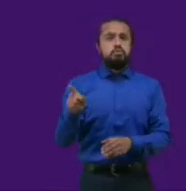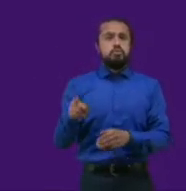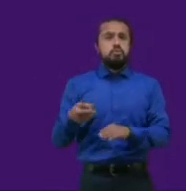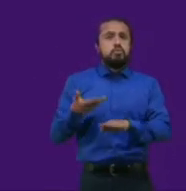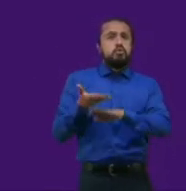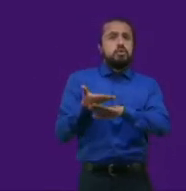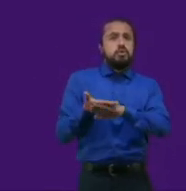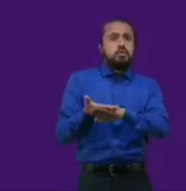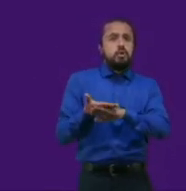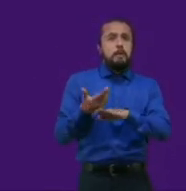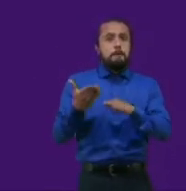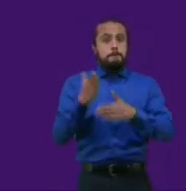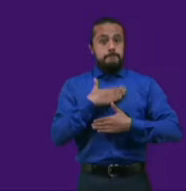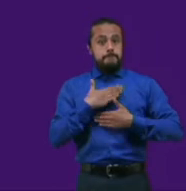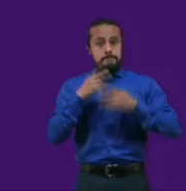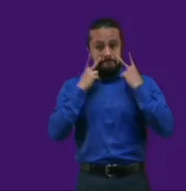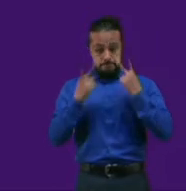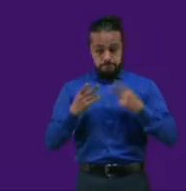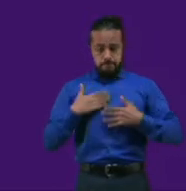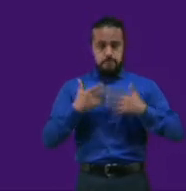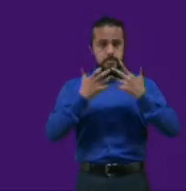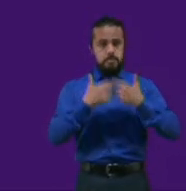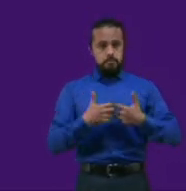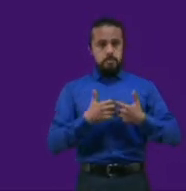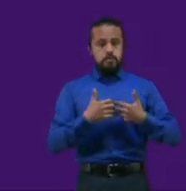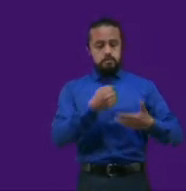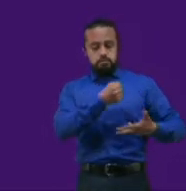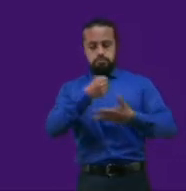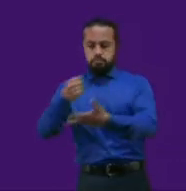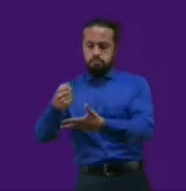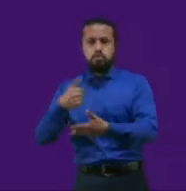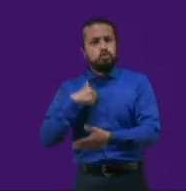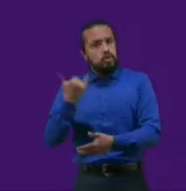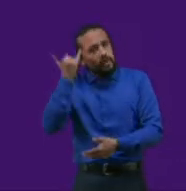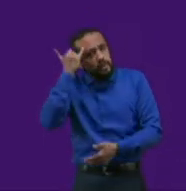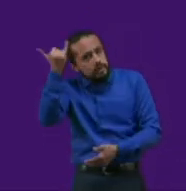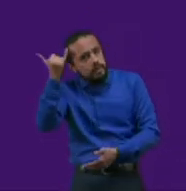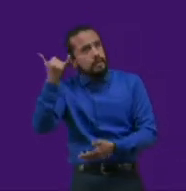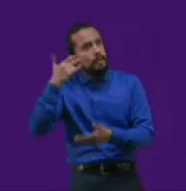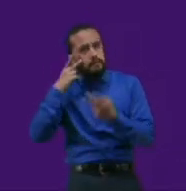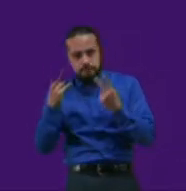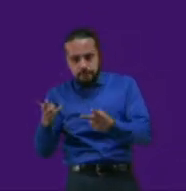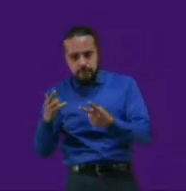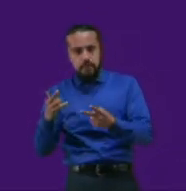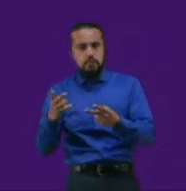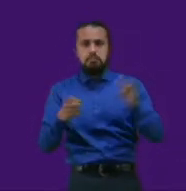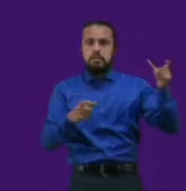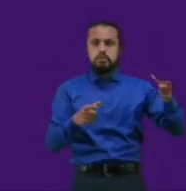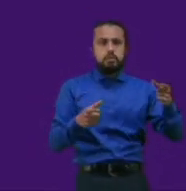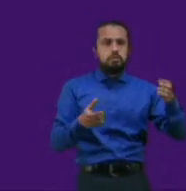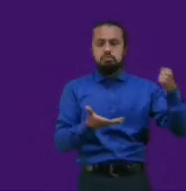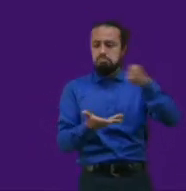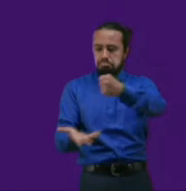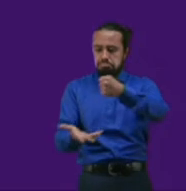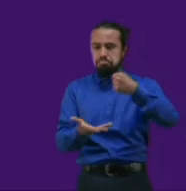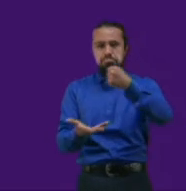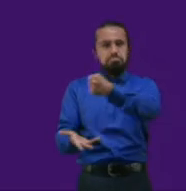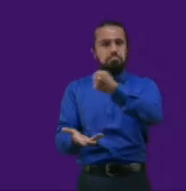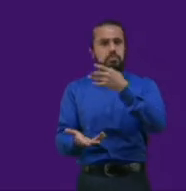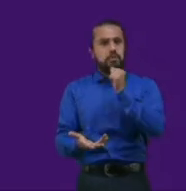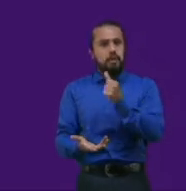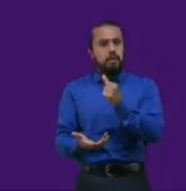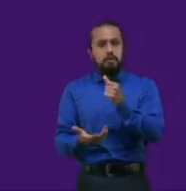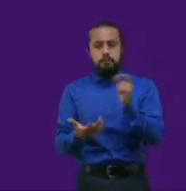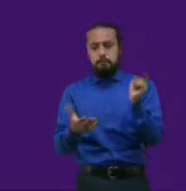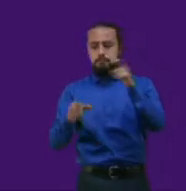mira, aquí está mi emprendimiento, ¿por qué no invierten acá? Aquí está mi idea, ¿por qué no invierten acá? Aquí demando mi deck,